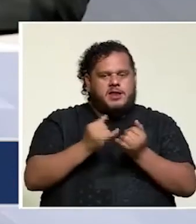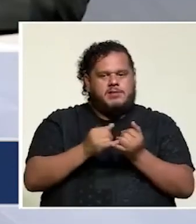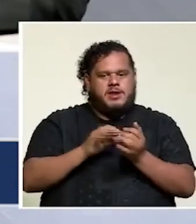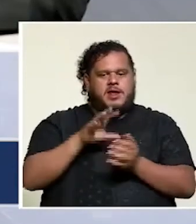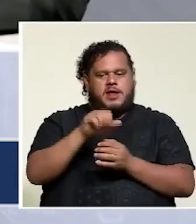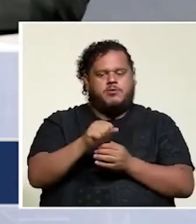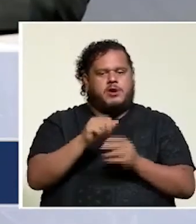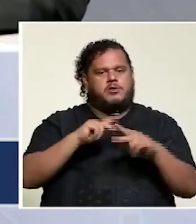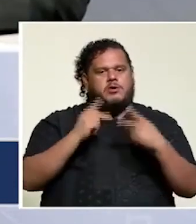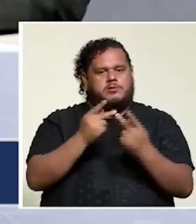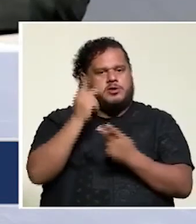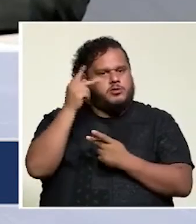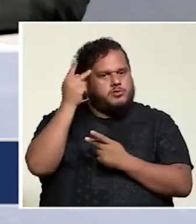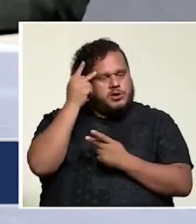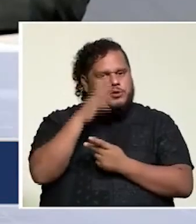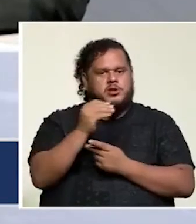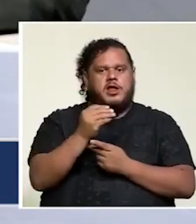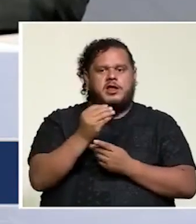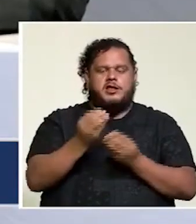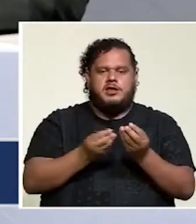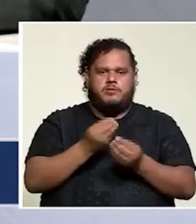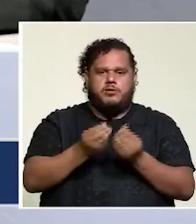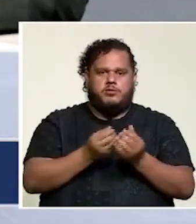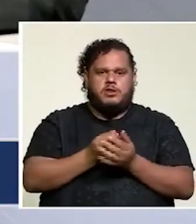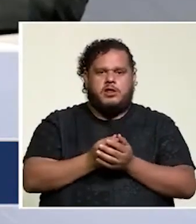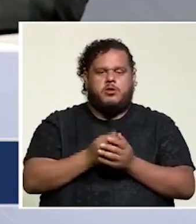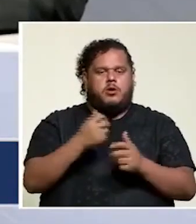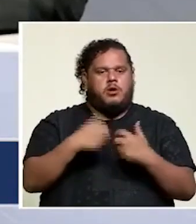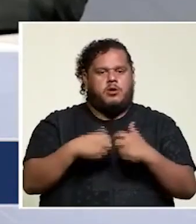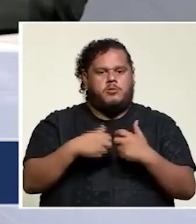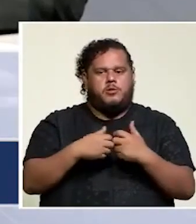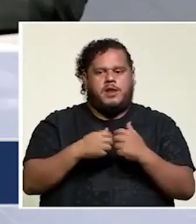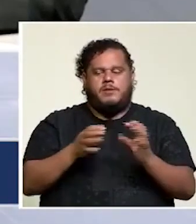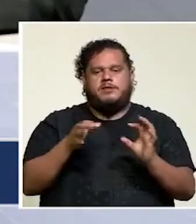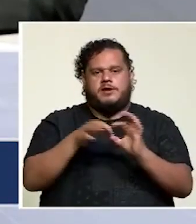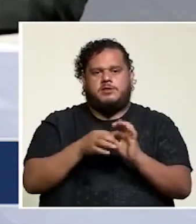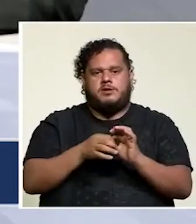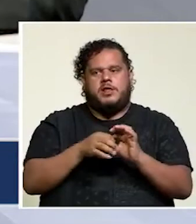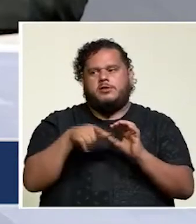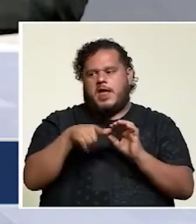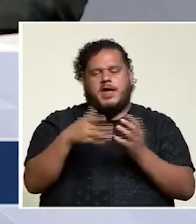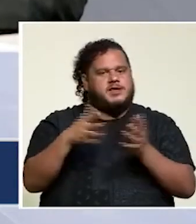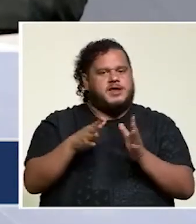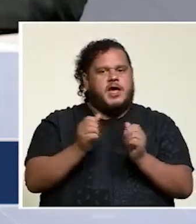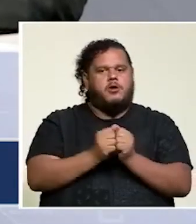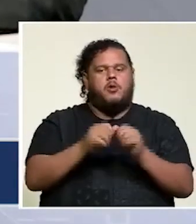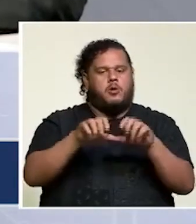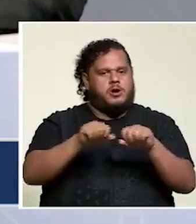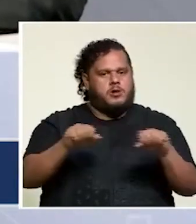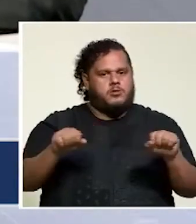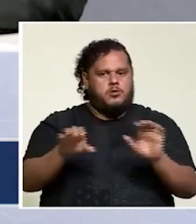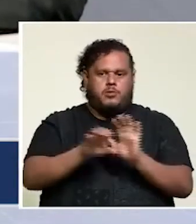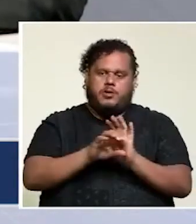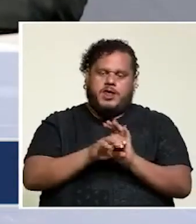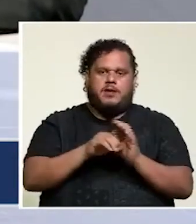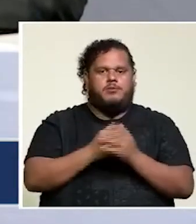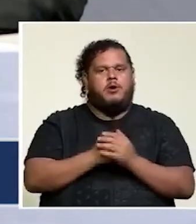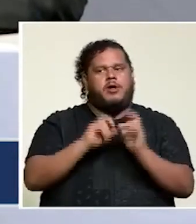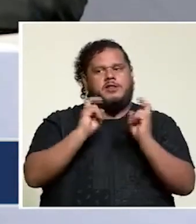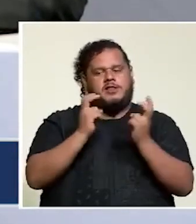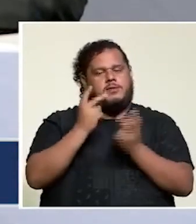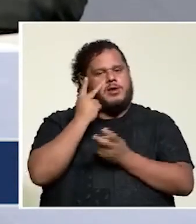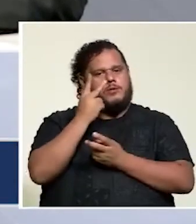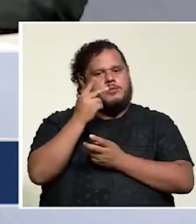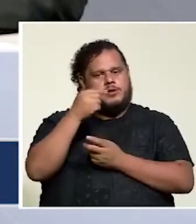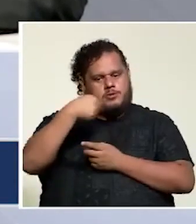partidos políticos y provocando problemas relacionados ahí ya con la corrupción, como es el tema que hemos